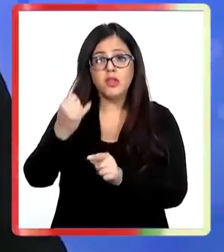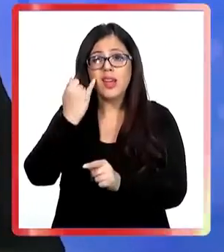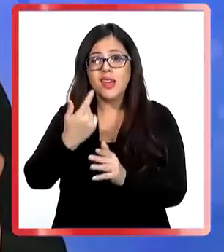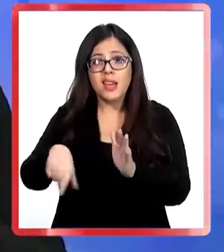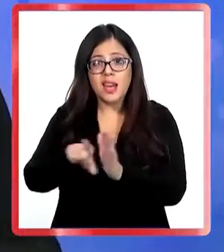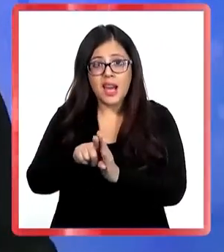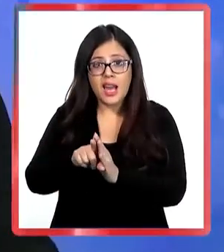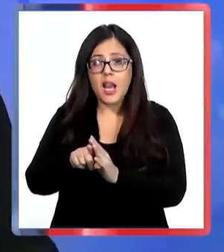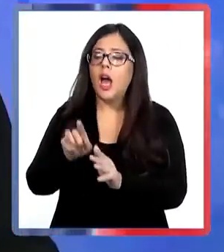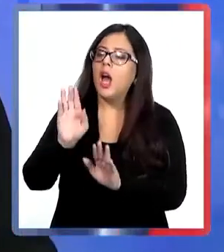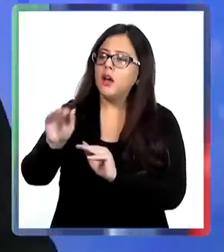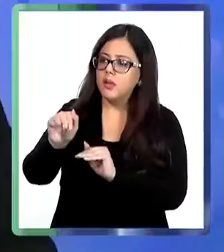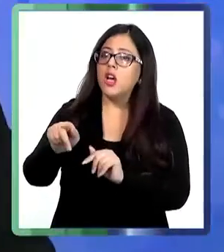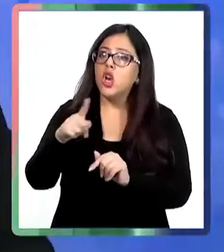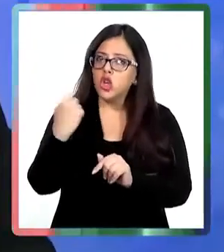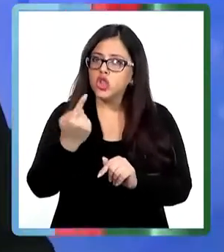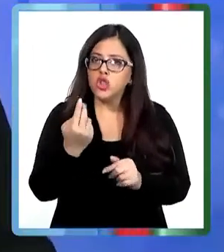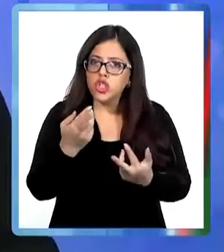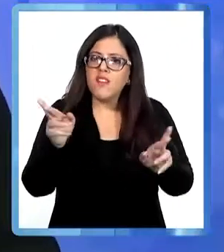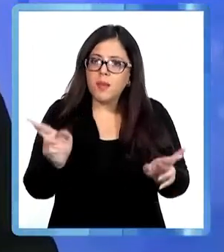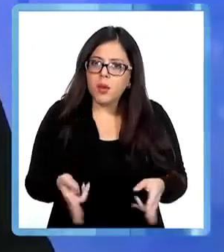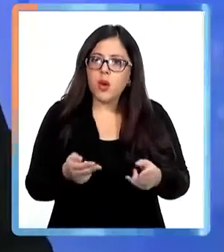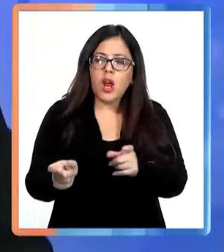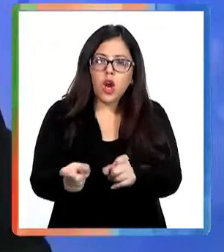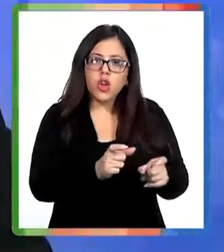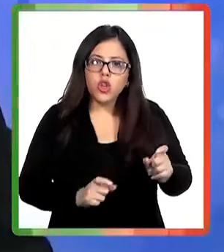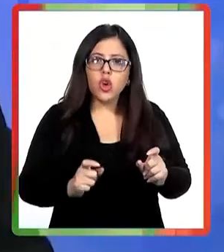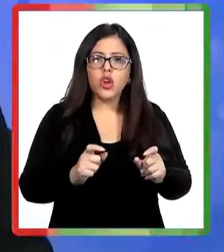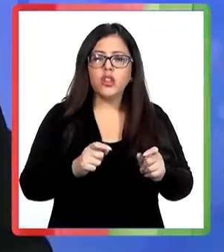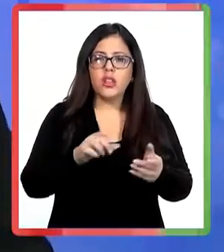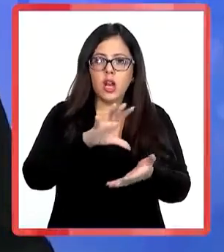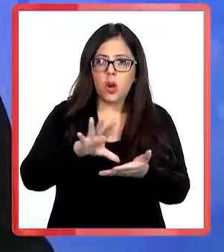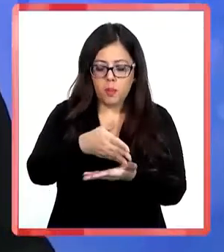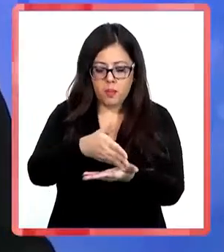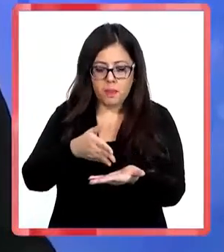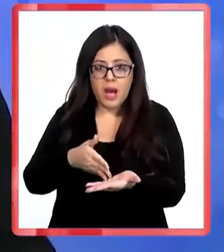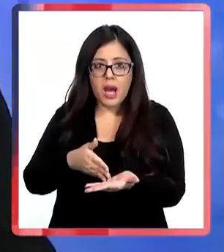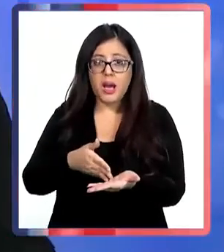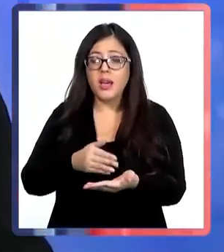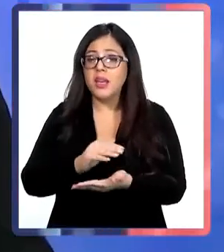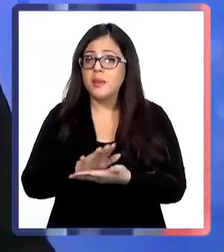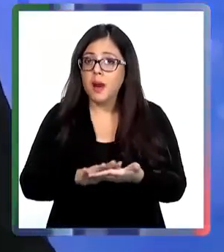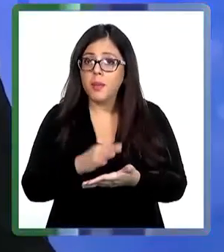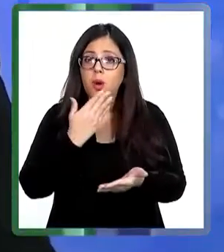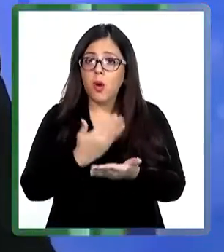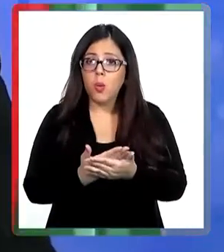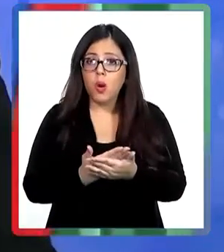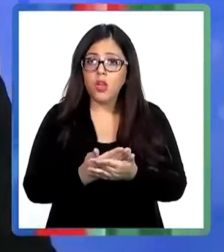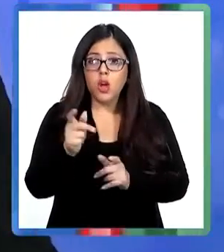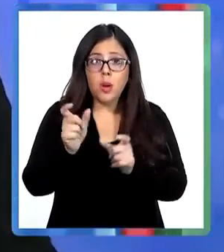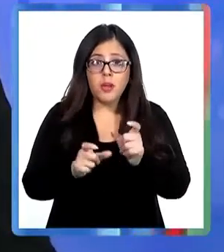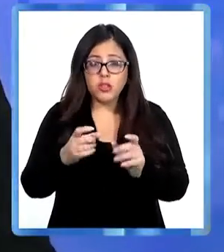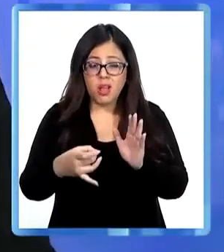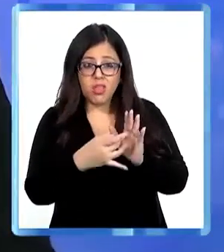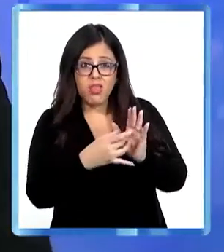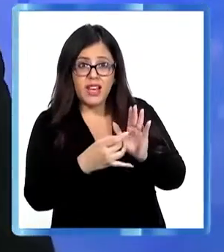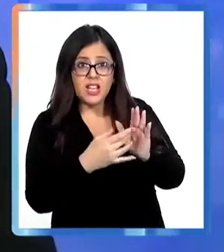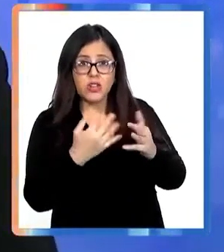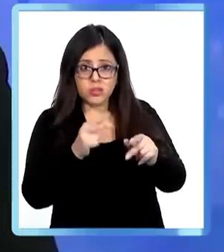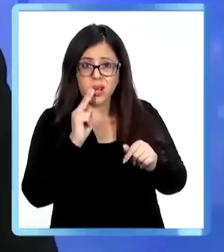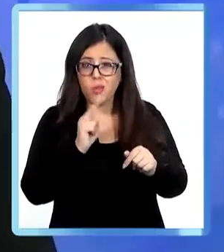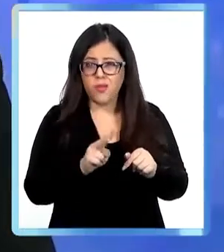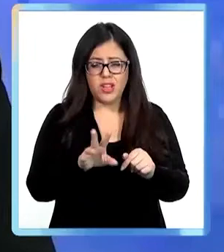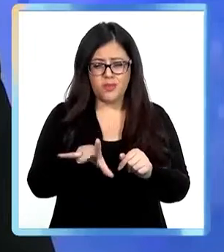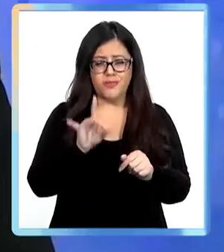Acá nosotros vamos a recuperar el control de nuestra frontera. Y por lo tanto, cuando haya en particular personas que hayan cometido delitos, como hemos